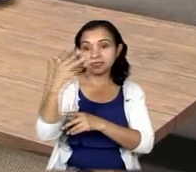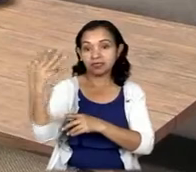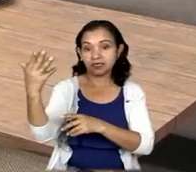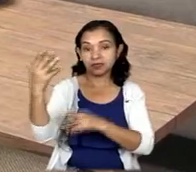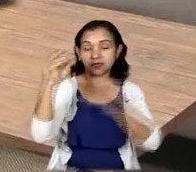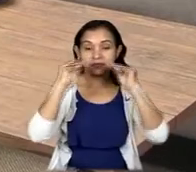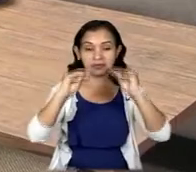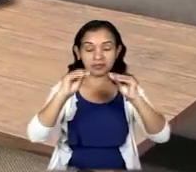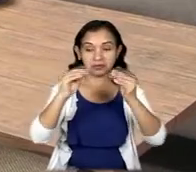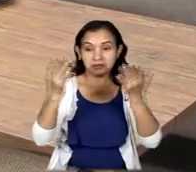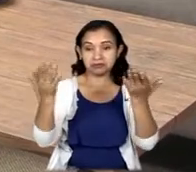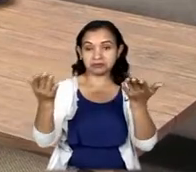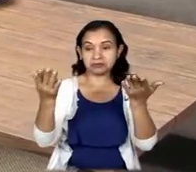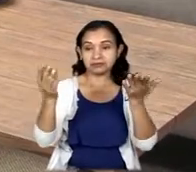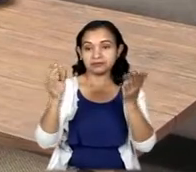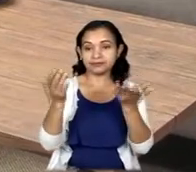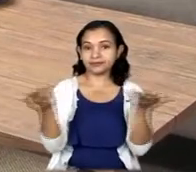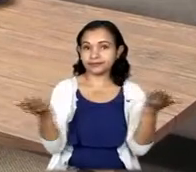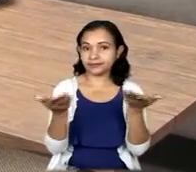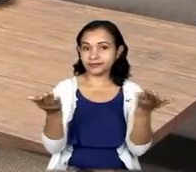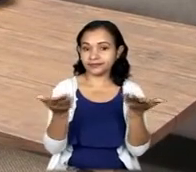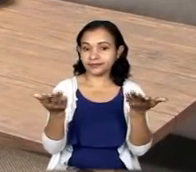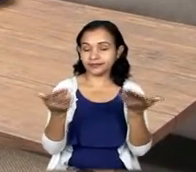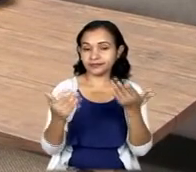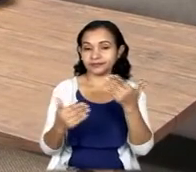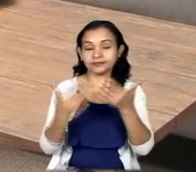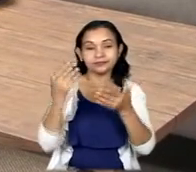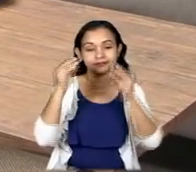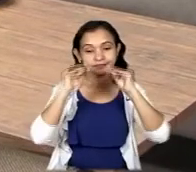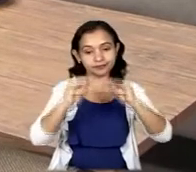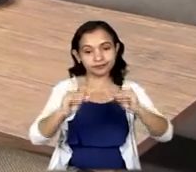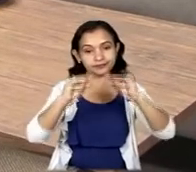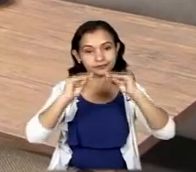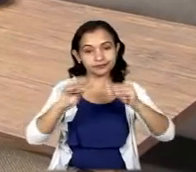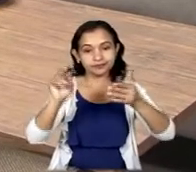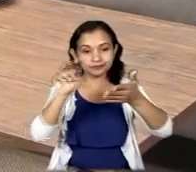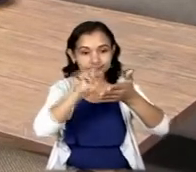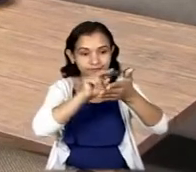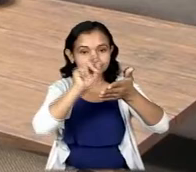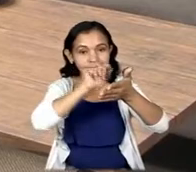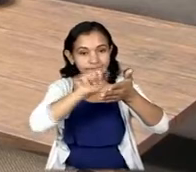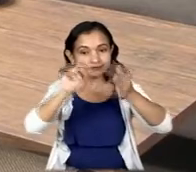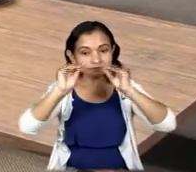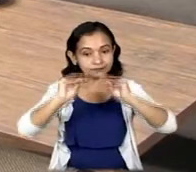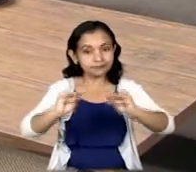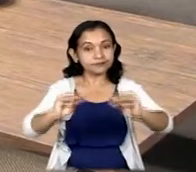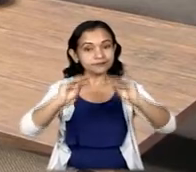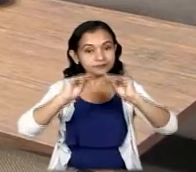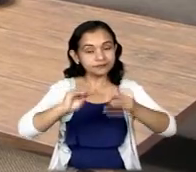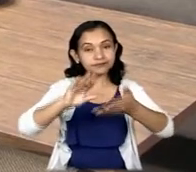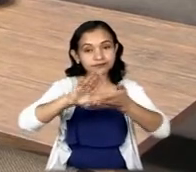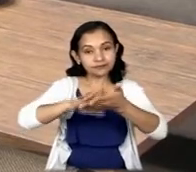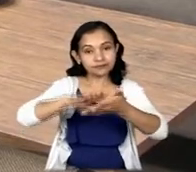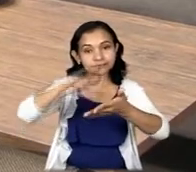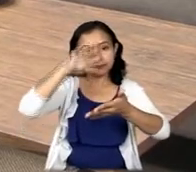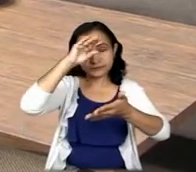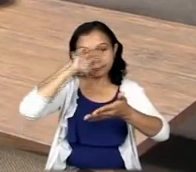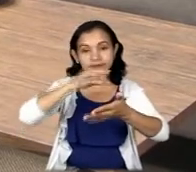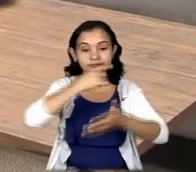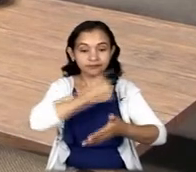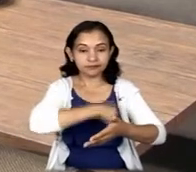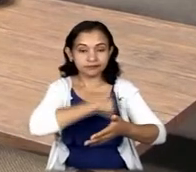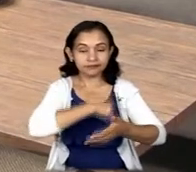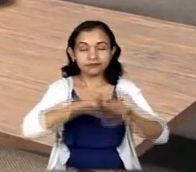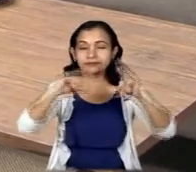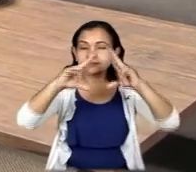la educación, cómo nosotros a través del proceso de alfabetización fuimos mejorando y cómo fuimos sembrando de escuelas toda